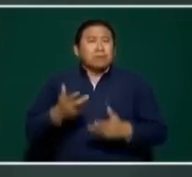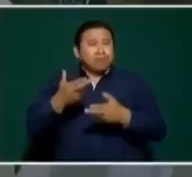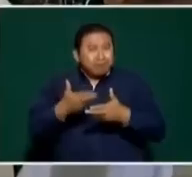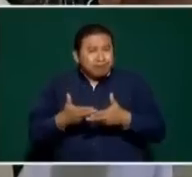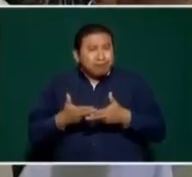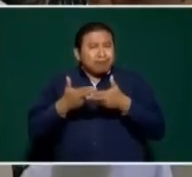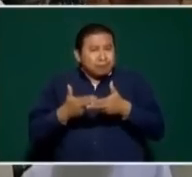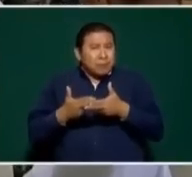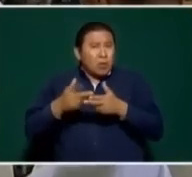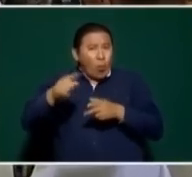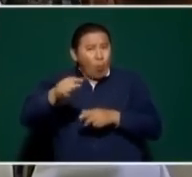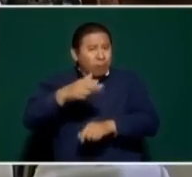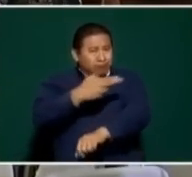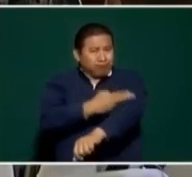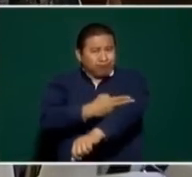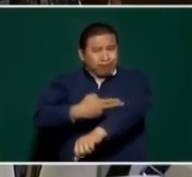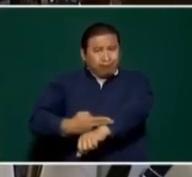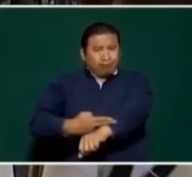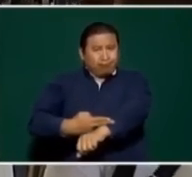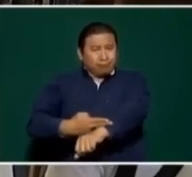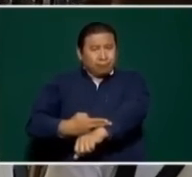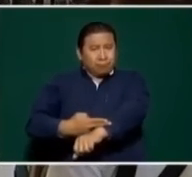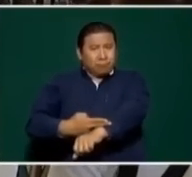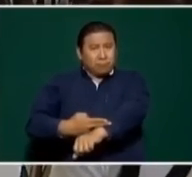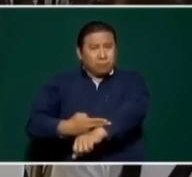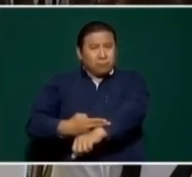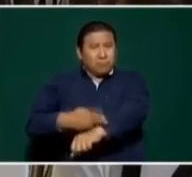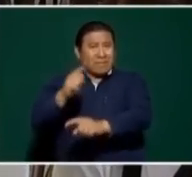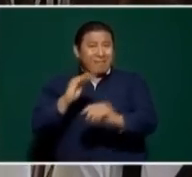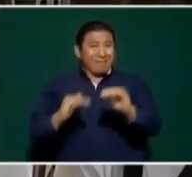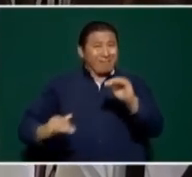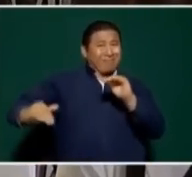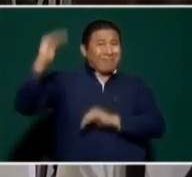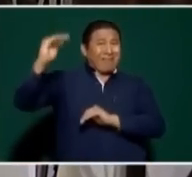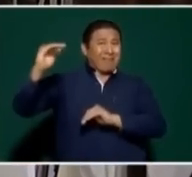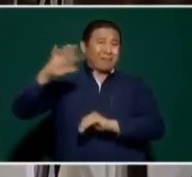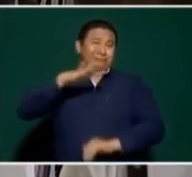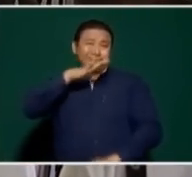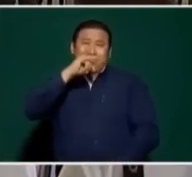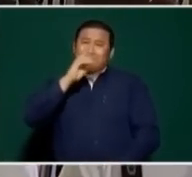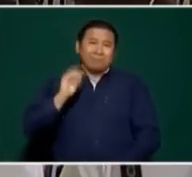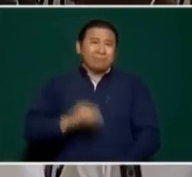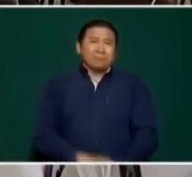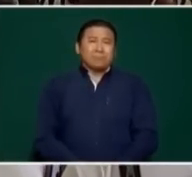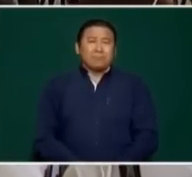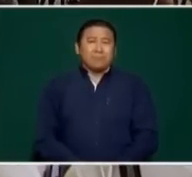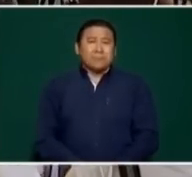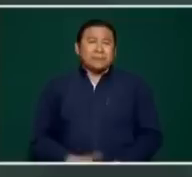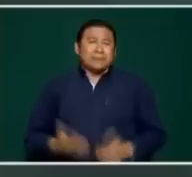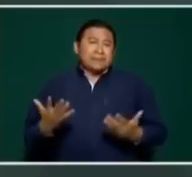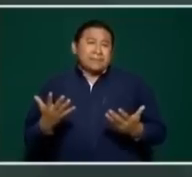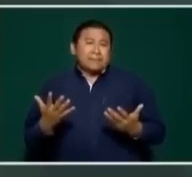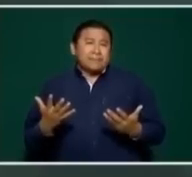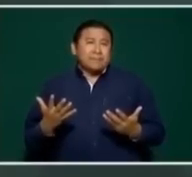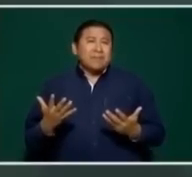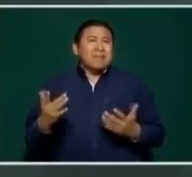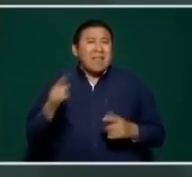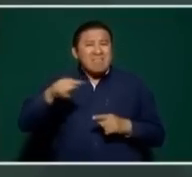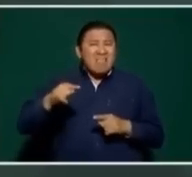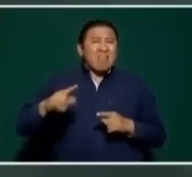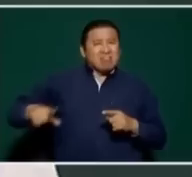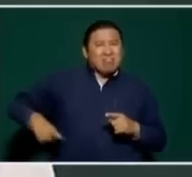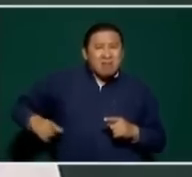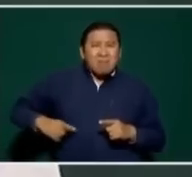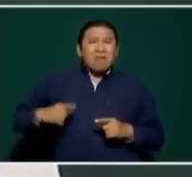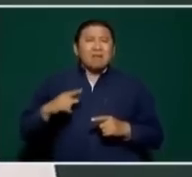mantener privilegios a los altos funcionarios públicos. La burocracia